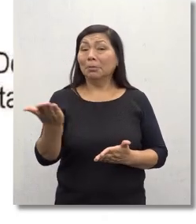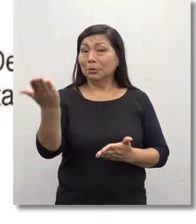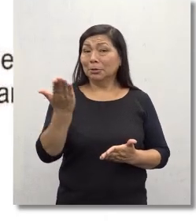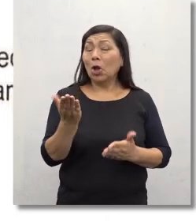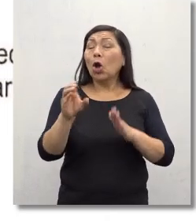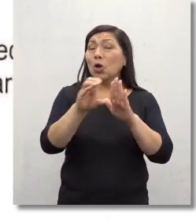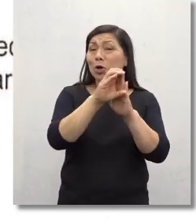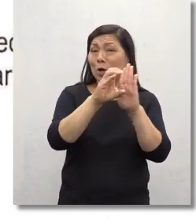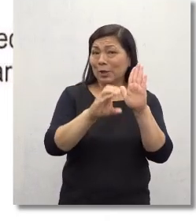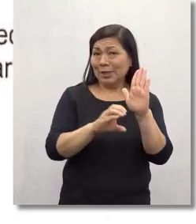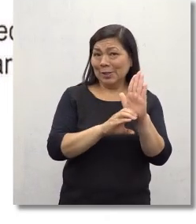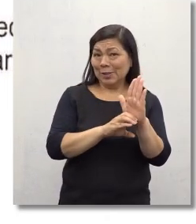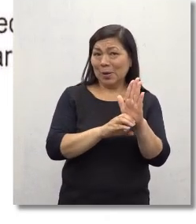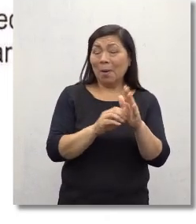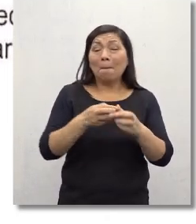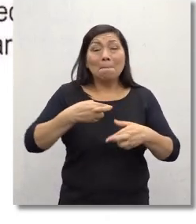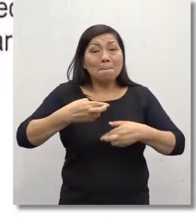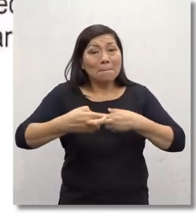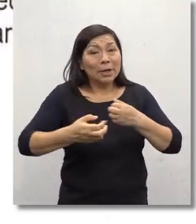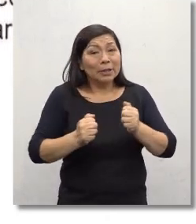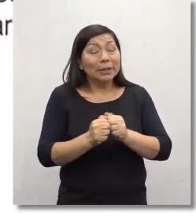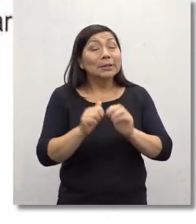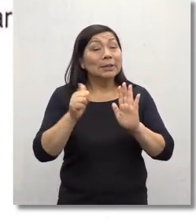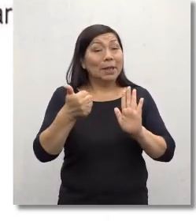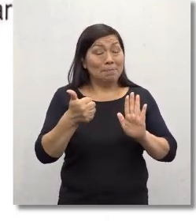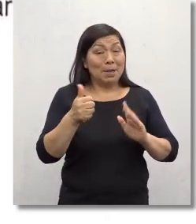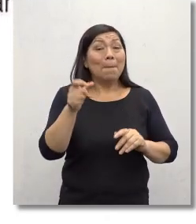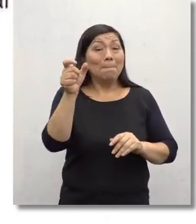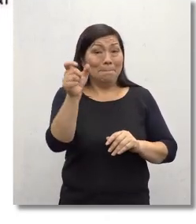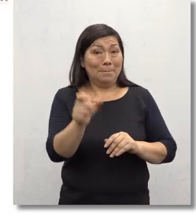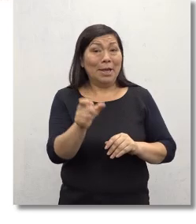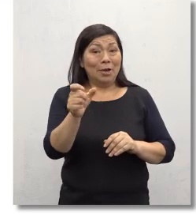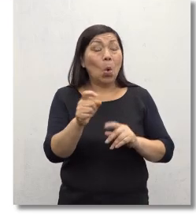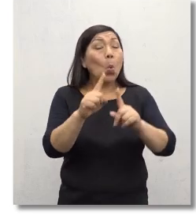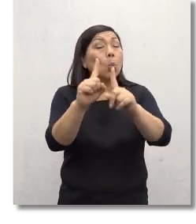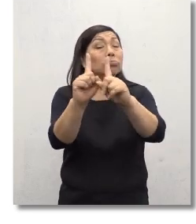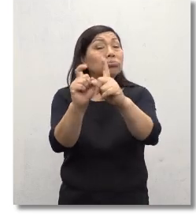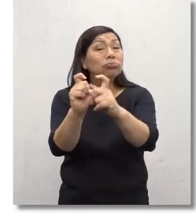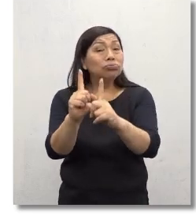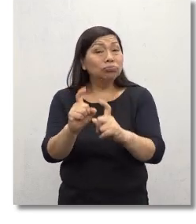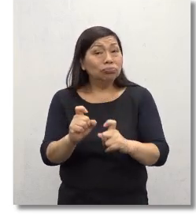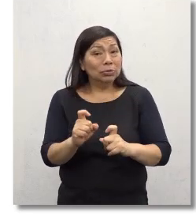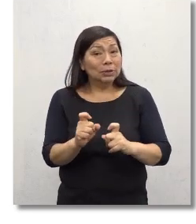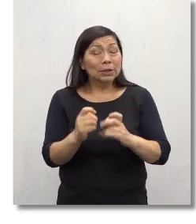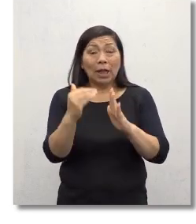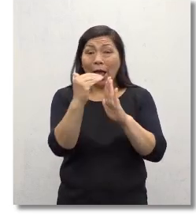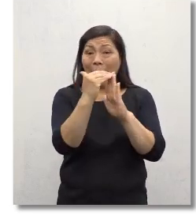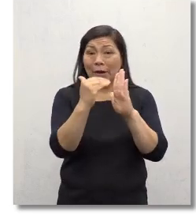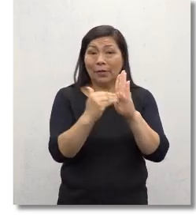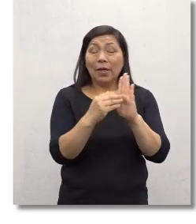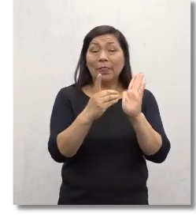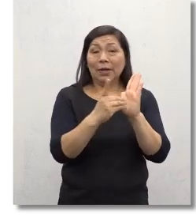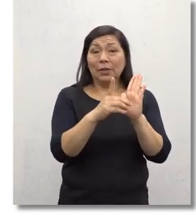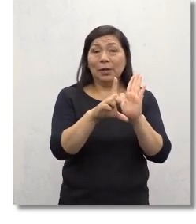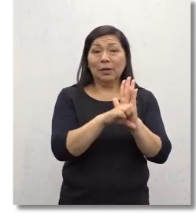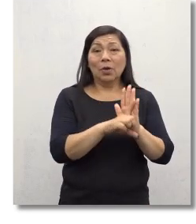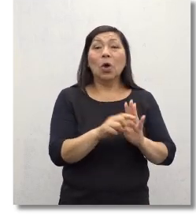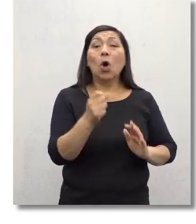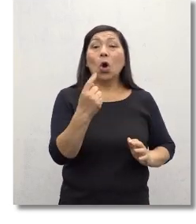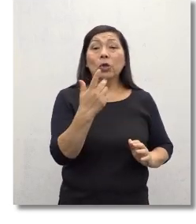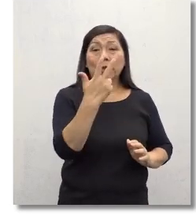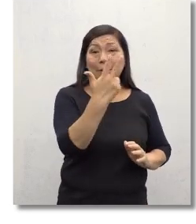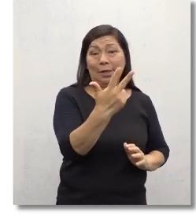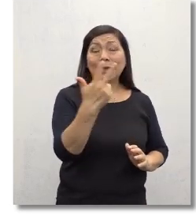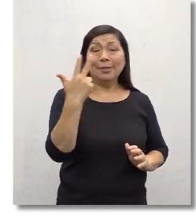de inconstitucionalidad promovida por 6.000 ciudadanos, cuestionando diversos artículos del decreto legislativo